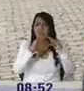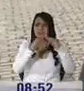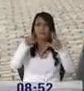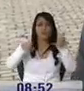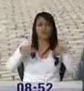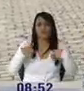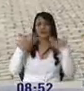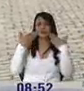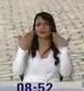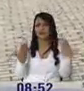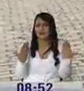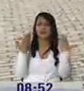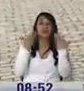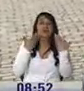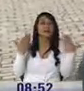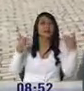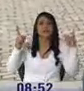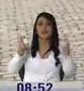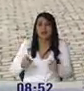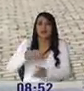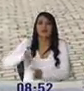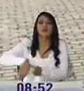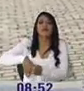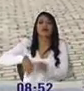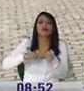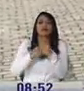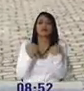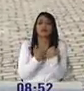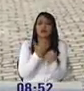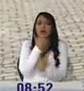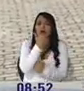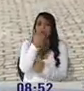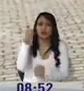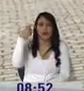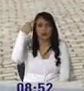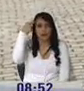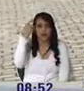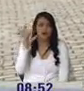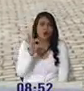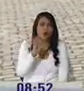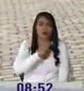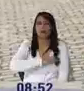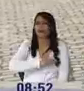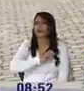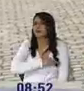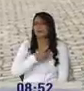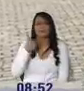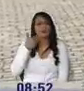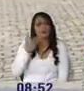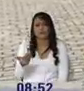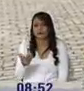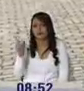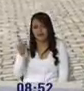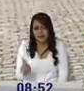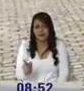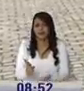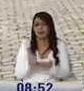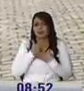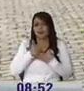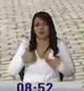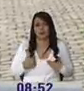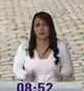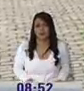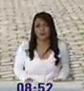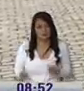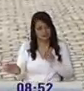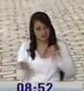que debería haber un un fondo social de parte del gobierno de parte del municipio porque o sea dejarnos en